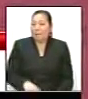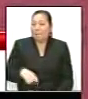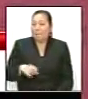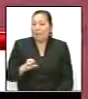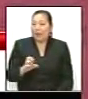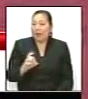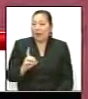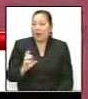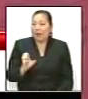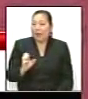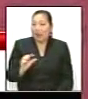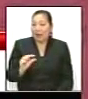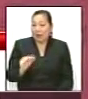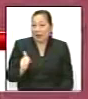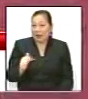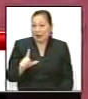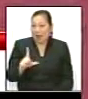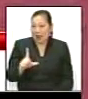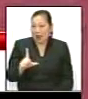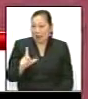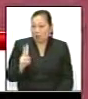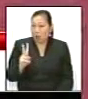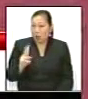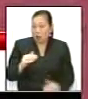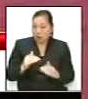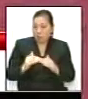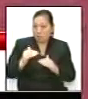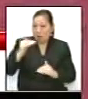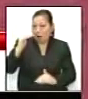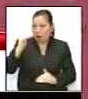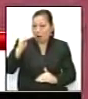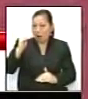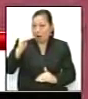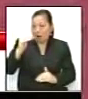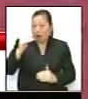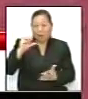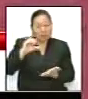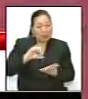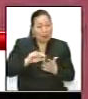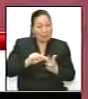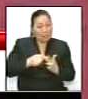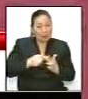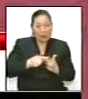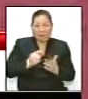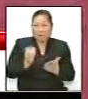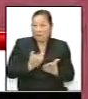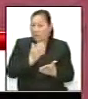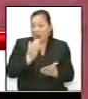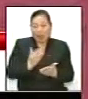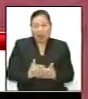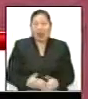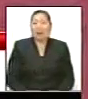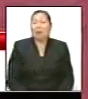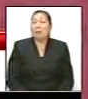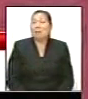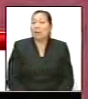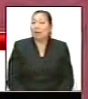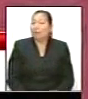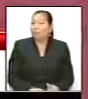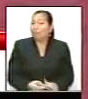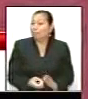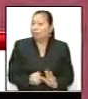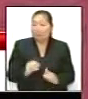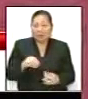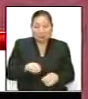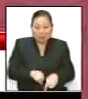zona donde nos inundamos más de 2 metros, que es el centro, el epicentro, digamos, del desastre, ni siquiera hemos empezado a poner